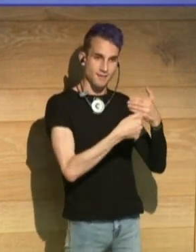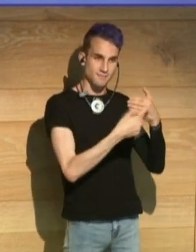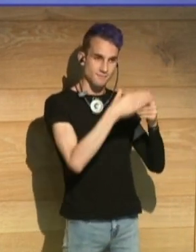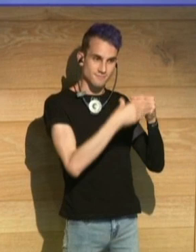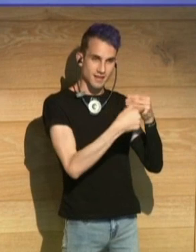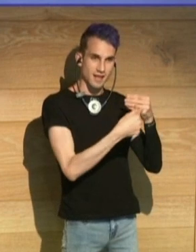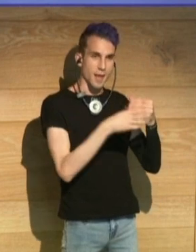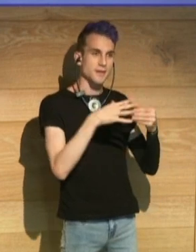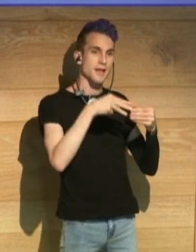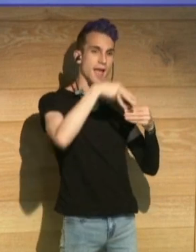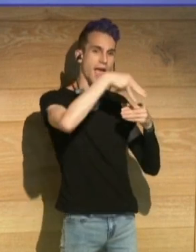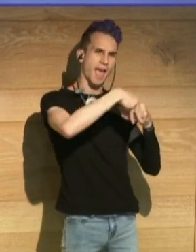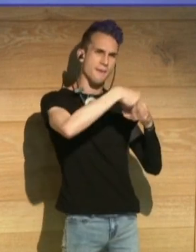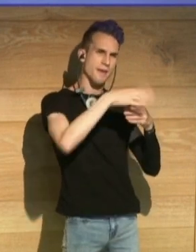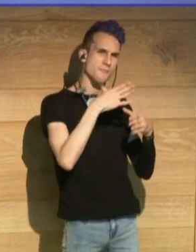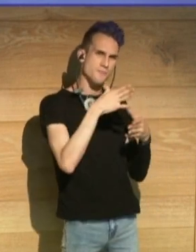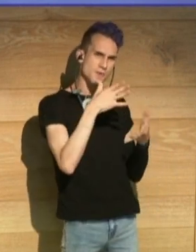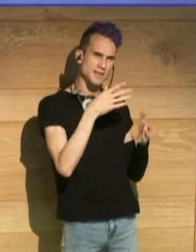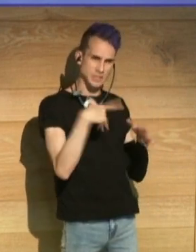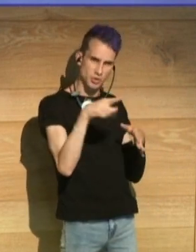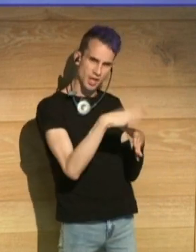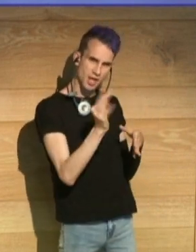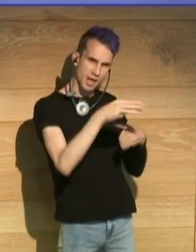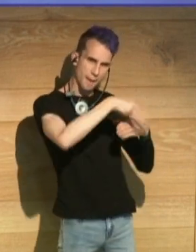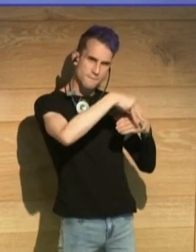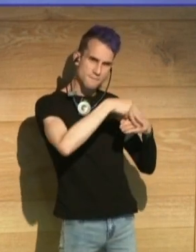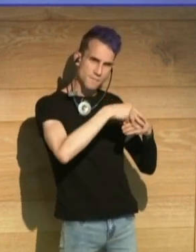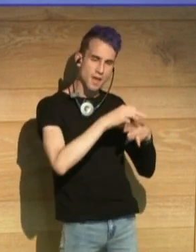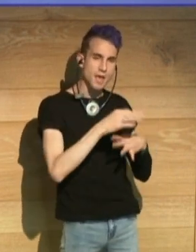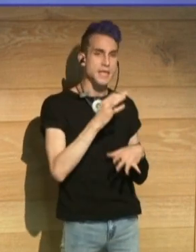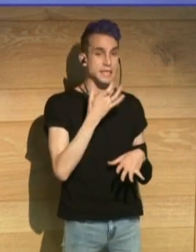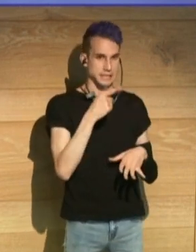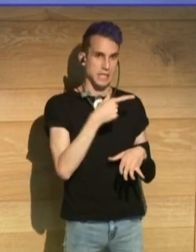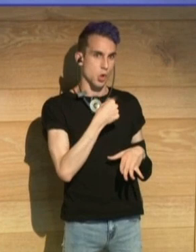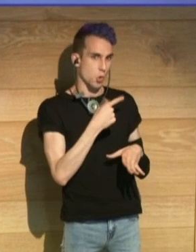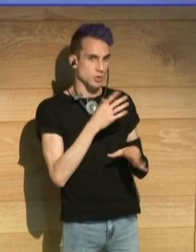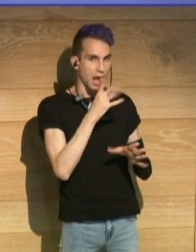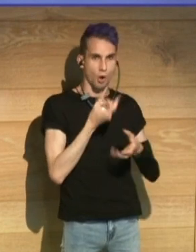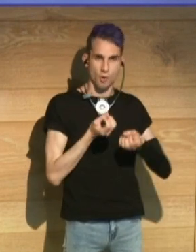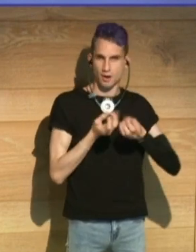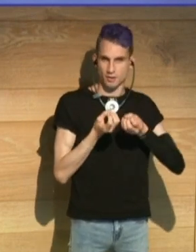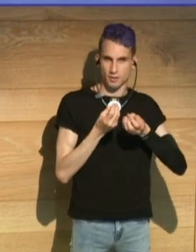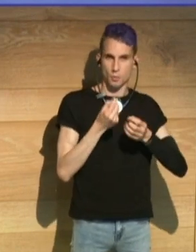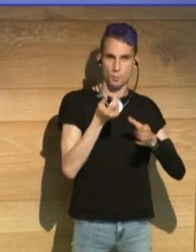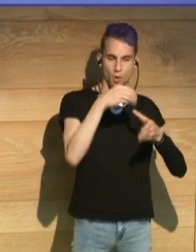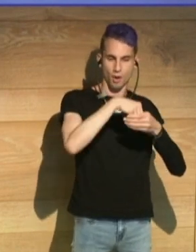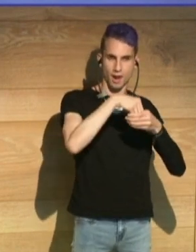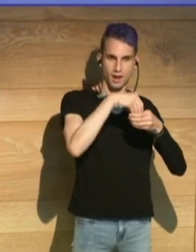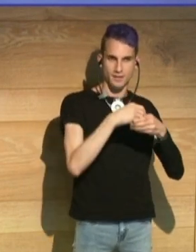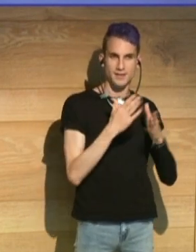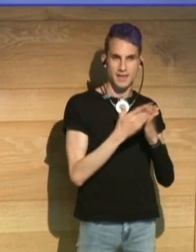la M? No sé si es decisión suya y si en todo caso le gusta porque, y ahora iremos al contenido del libro, se habla mucho de la